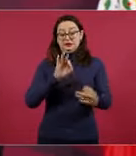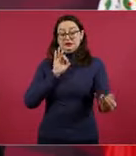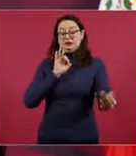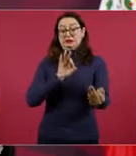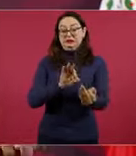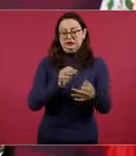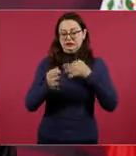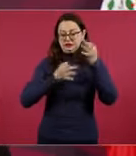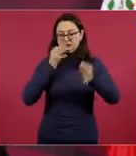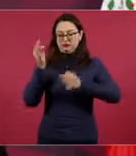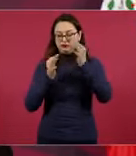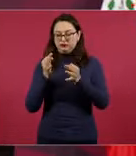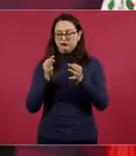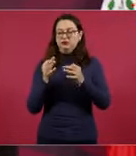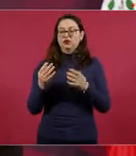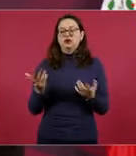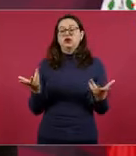Y en el primero,